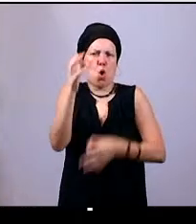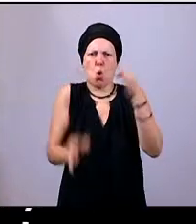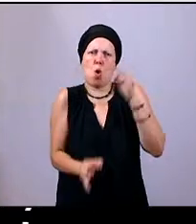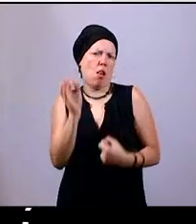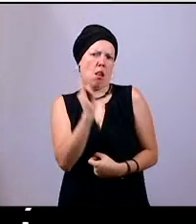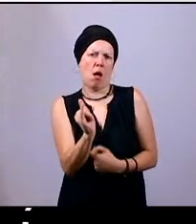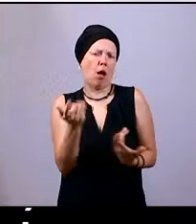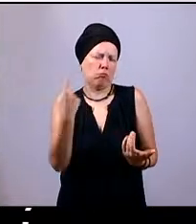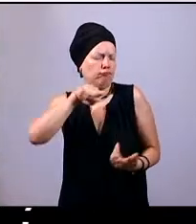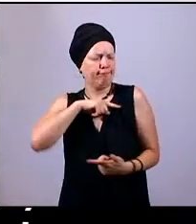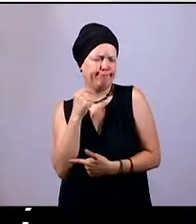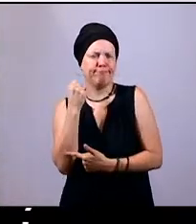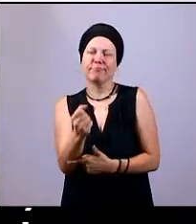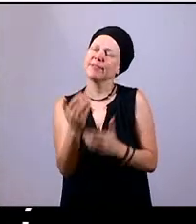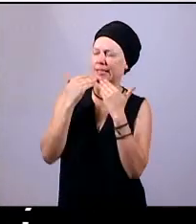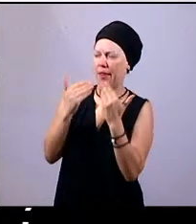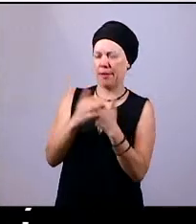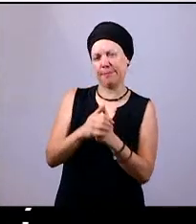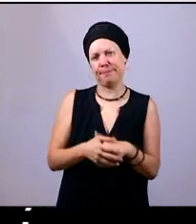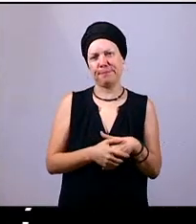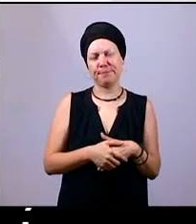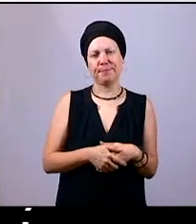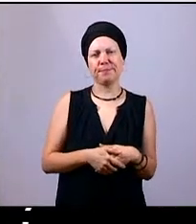tenemos. Gracias.